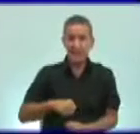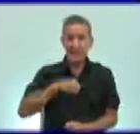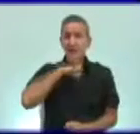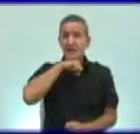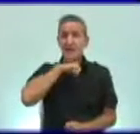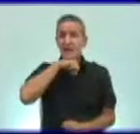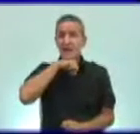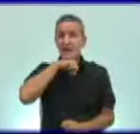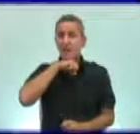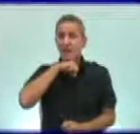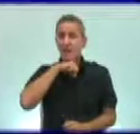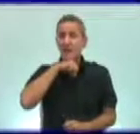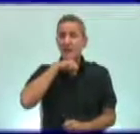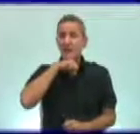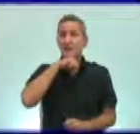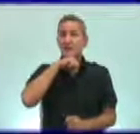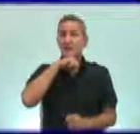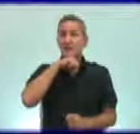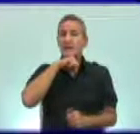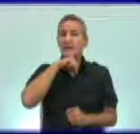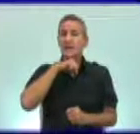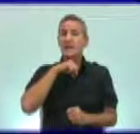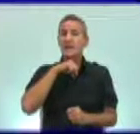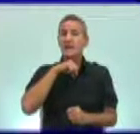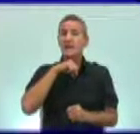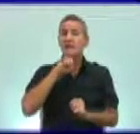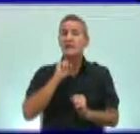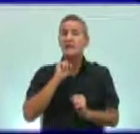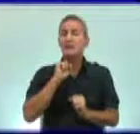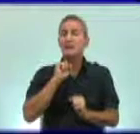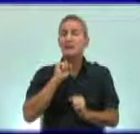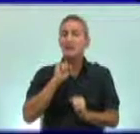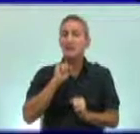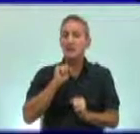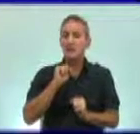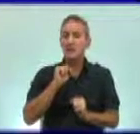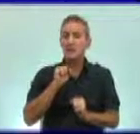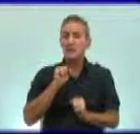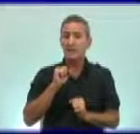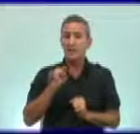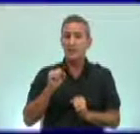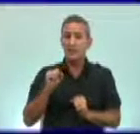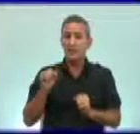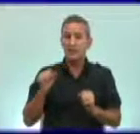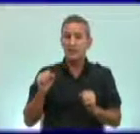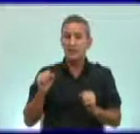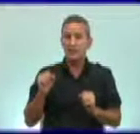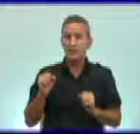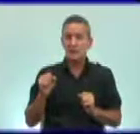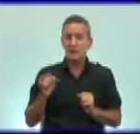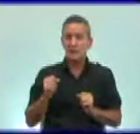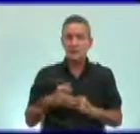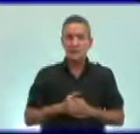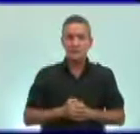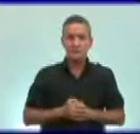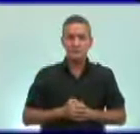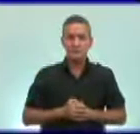es precisamente la nación elevando el estandarte de las